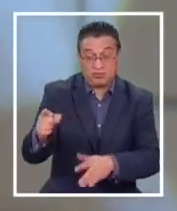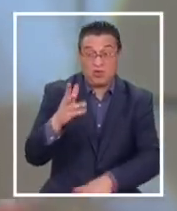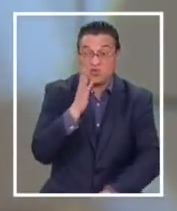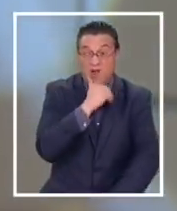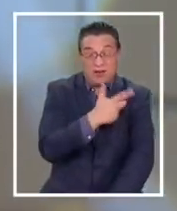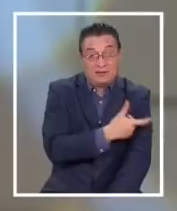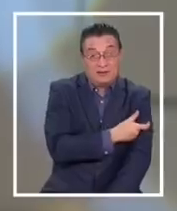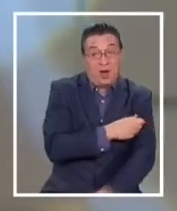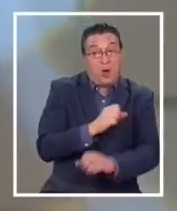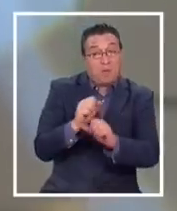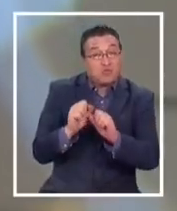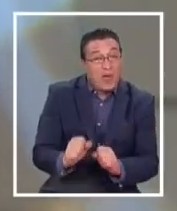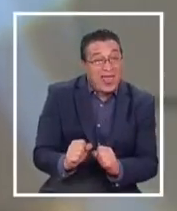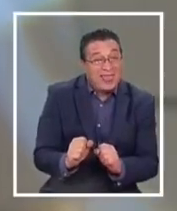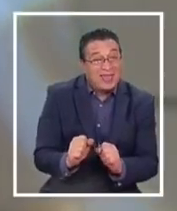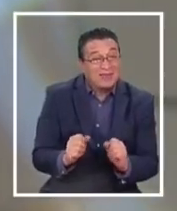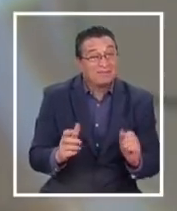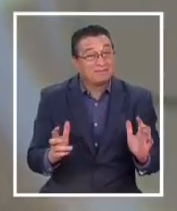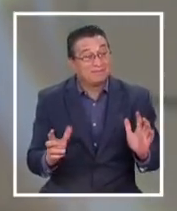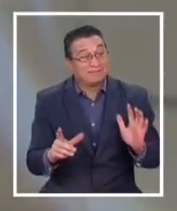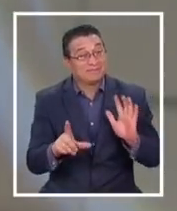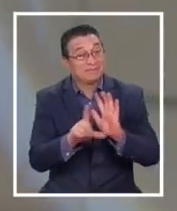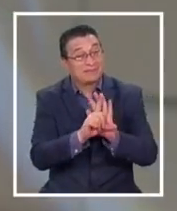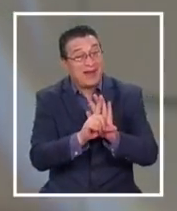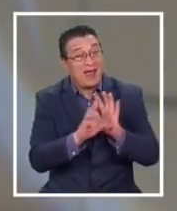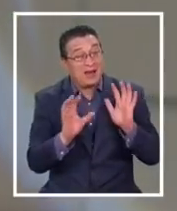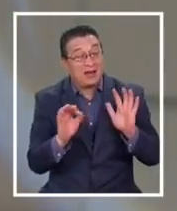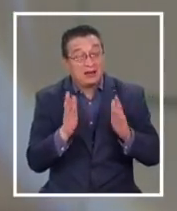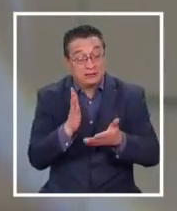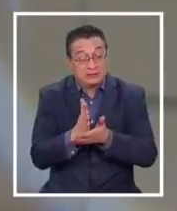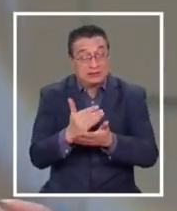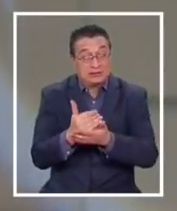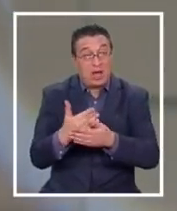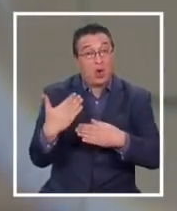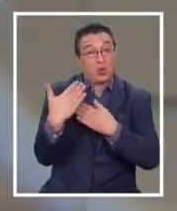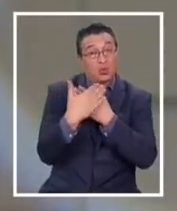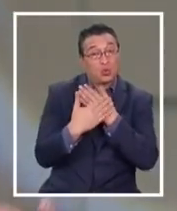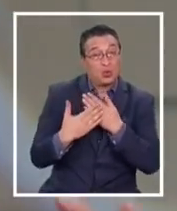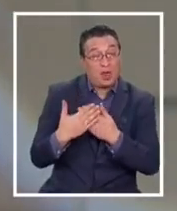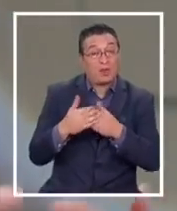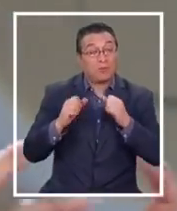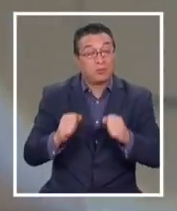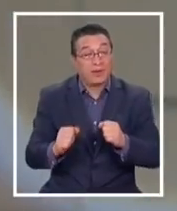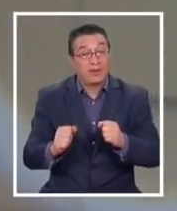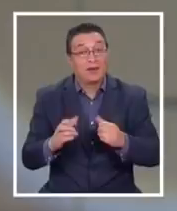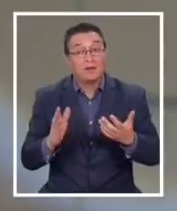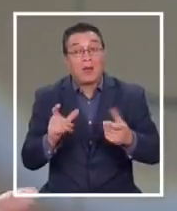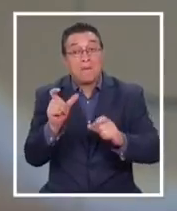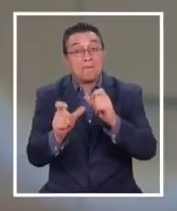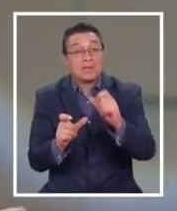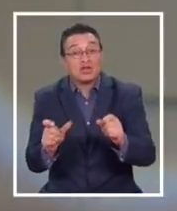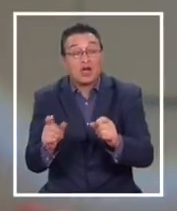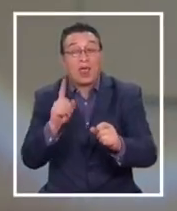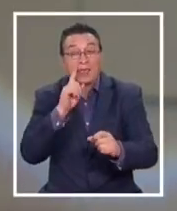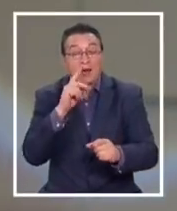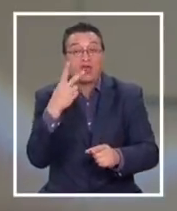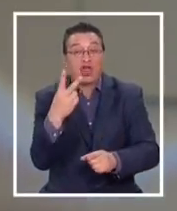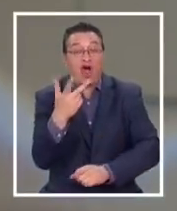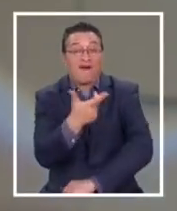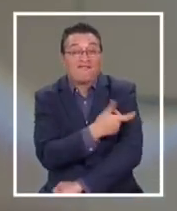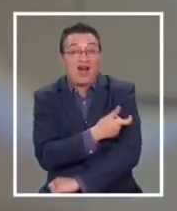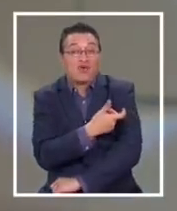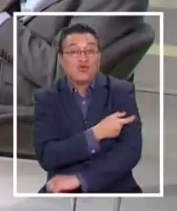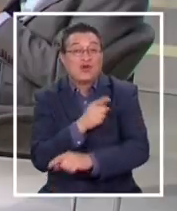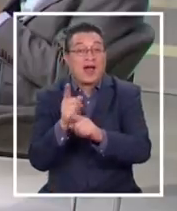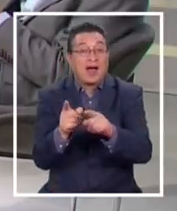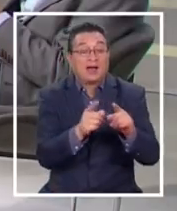dos vacunas? Entonces, quizás está más relacionado con las medidas de cuidado que se pueden adoptar con las personas que tienen las dos vacunas versus aquellas